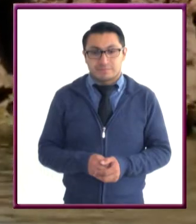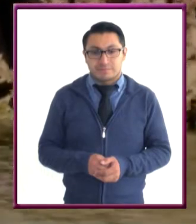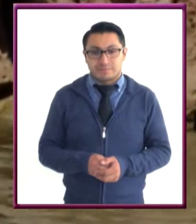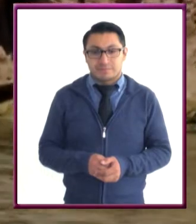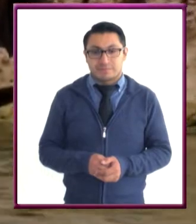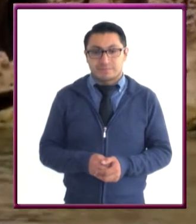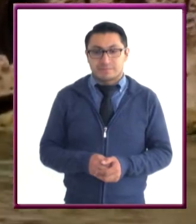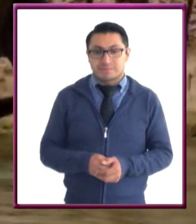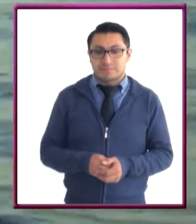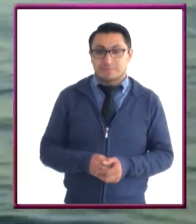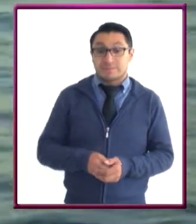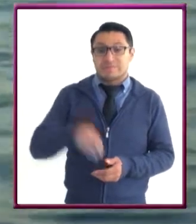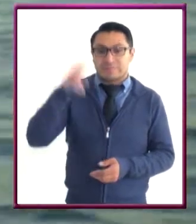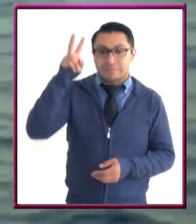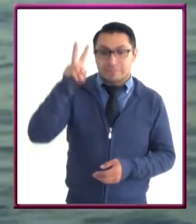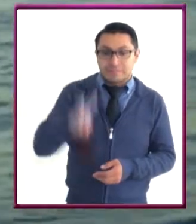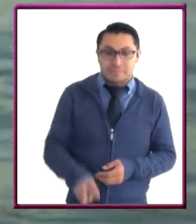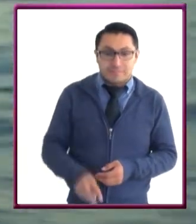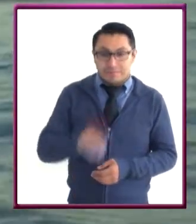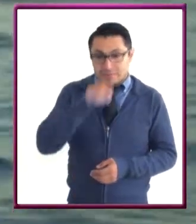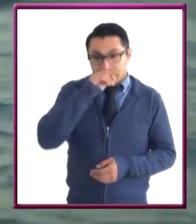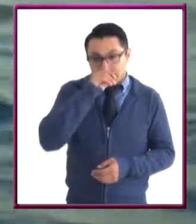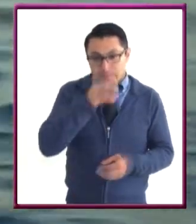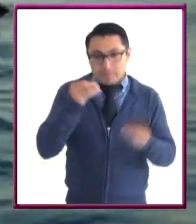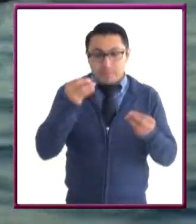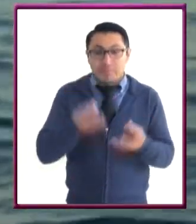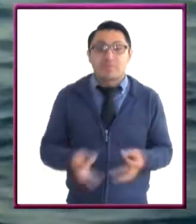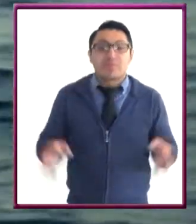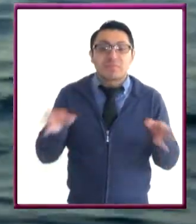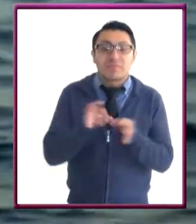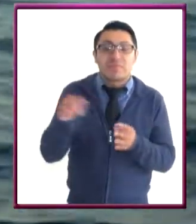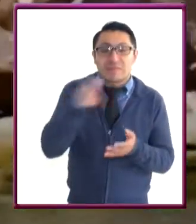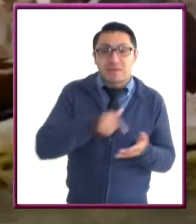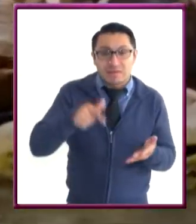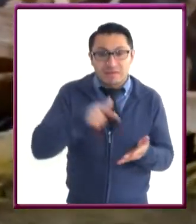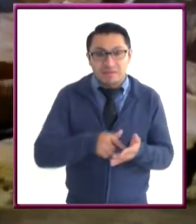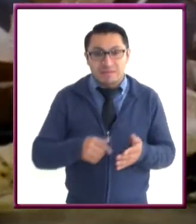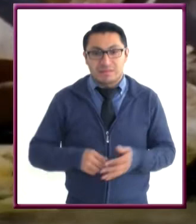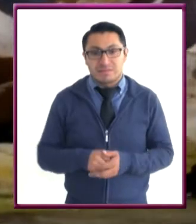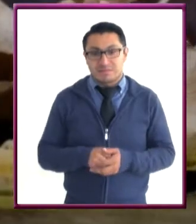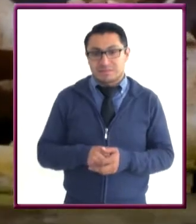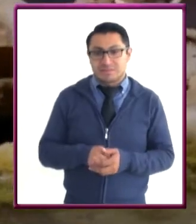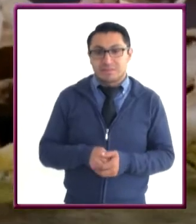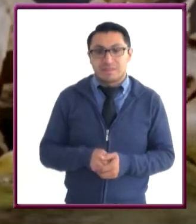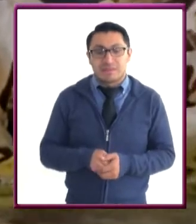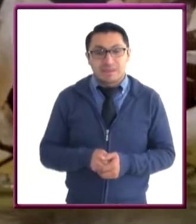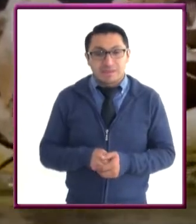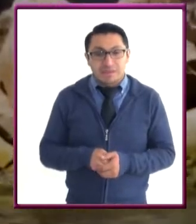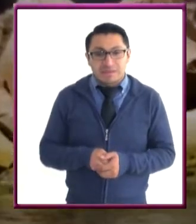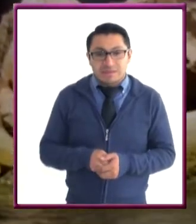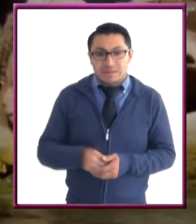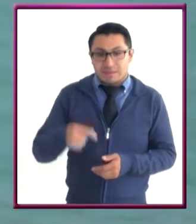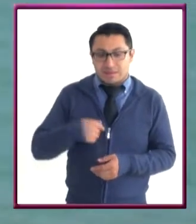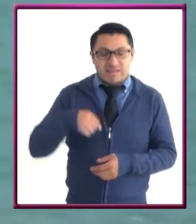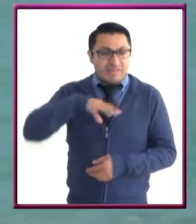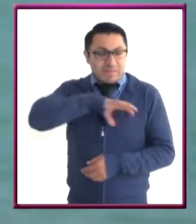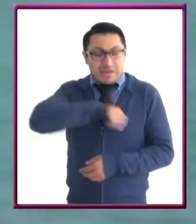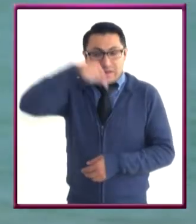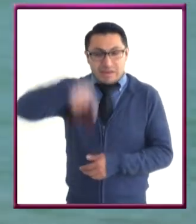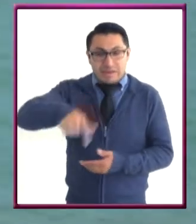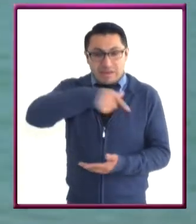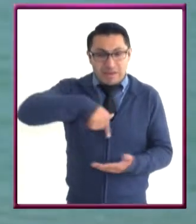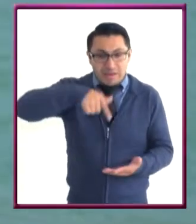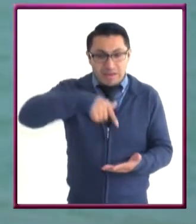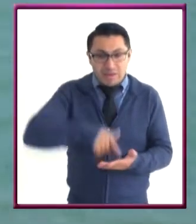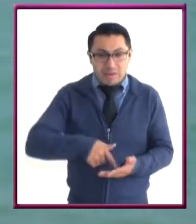La primera vez que vine a Espíritu Santo fue en 1984. Había recién entrado aquí a la carrera de Biología Marina y me enamoré de los tiburones